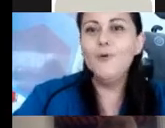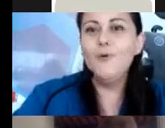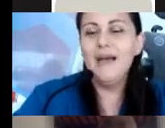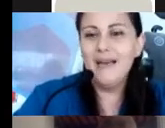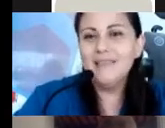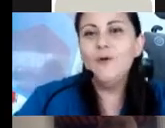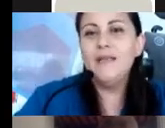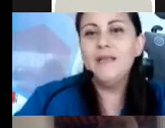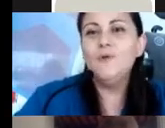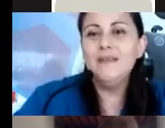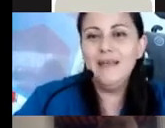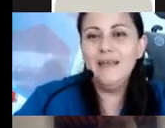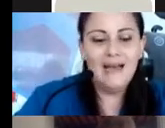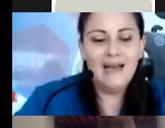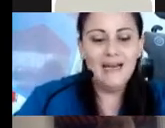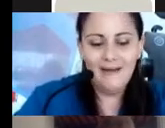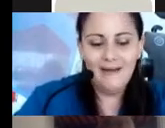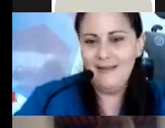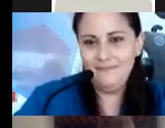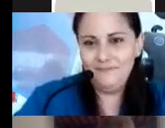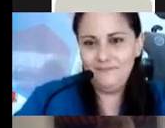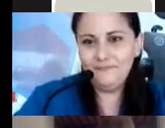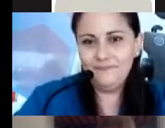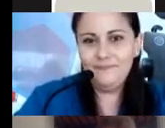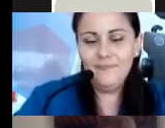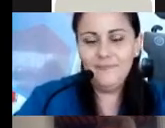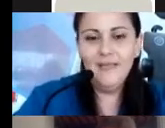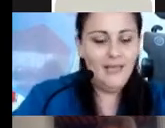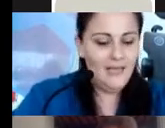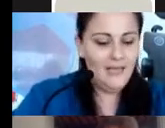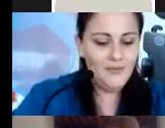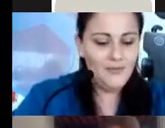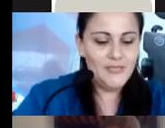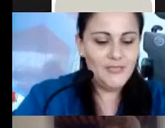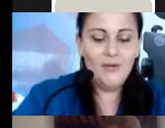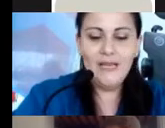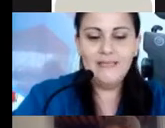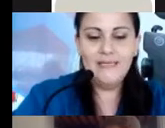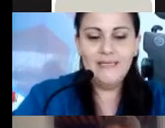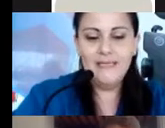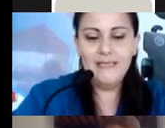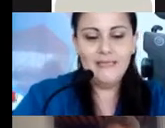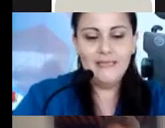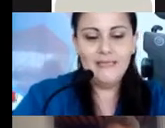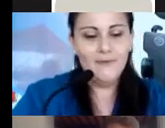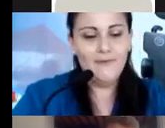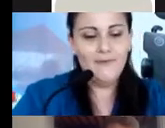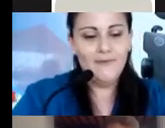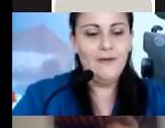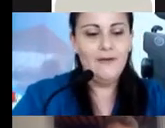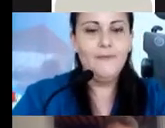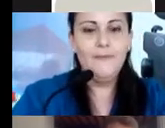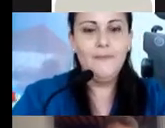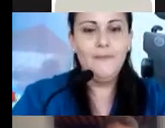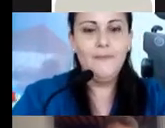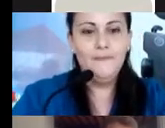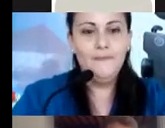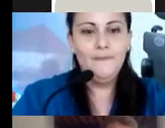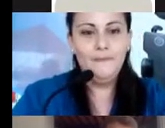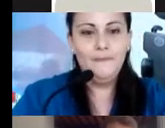y provocara que esa oblicuidad agravara. ¿Me ayudas con la siguiente, por favor,